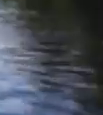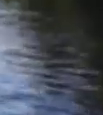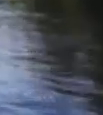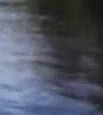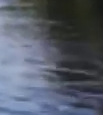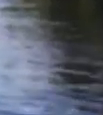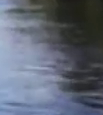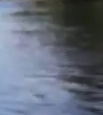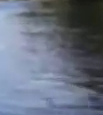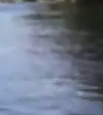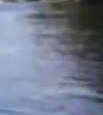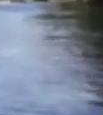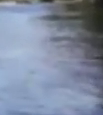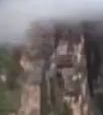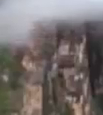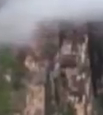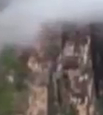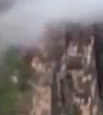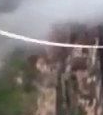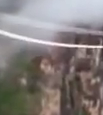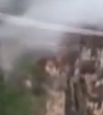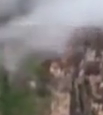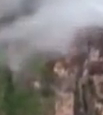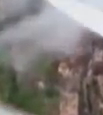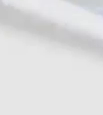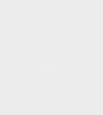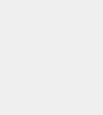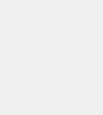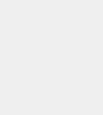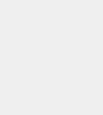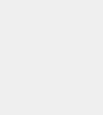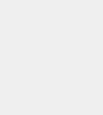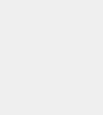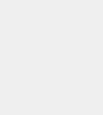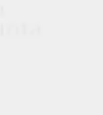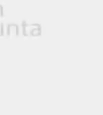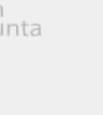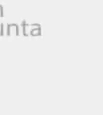atención. Sigamos haciendo patria.